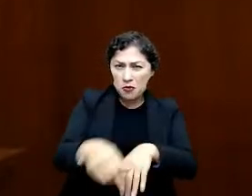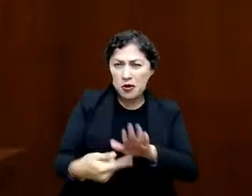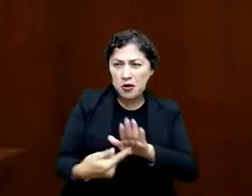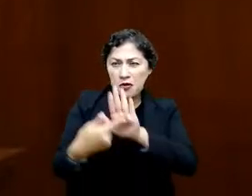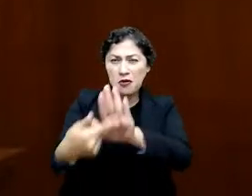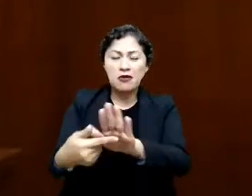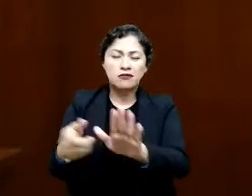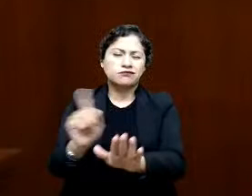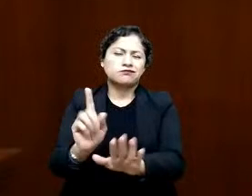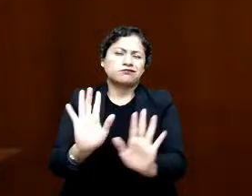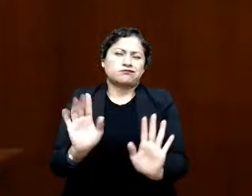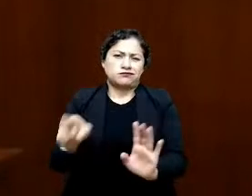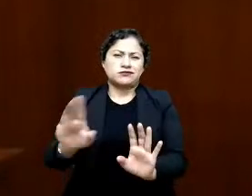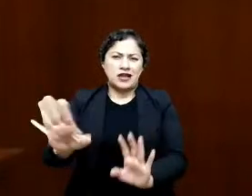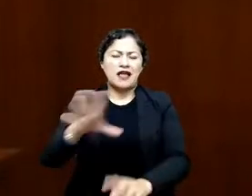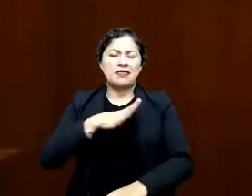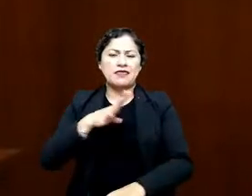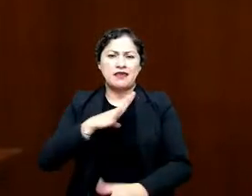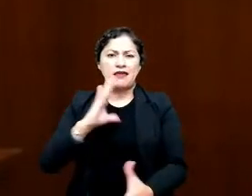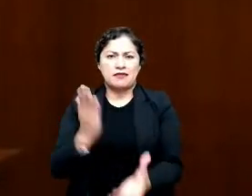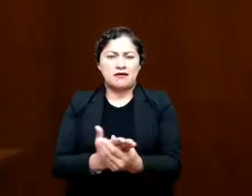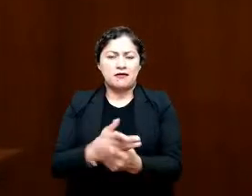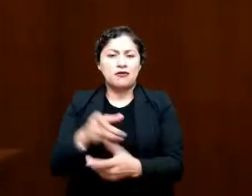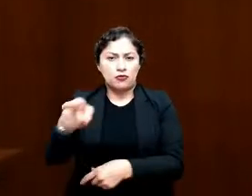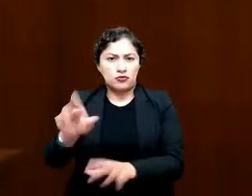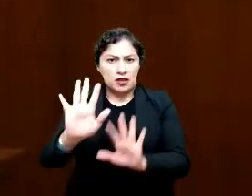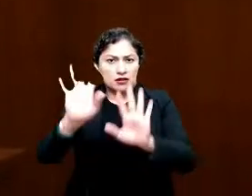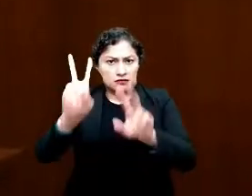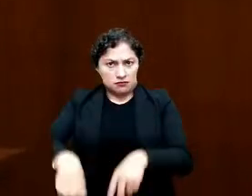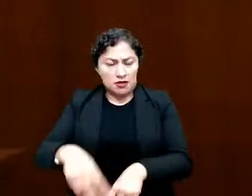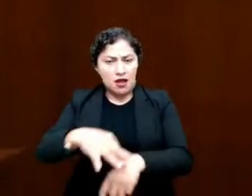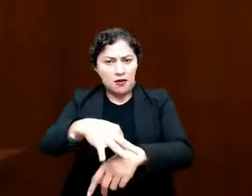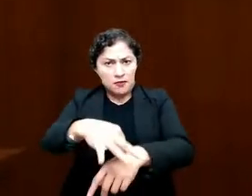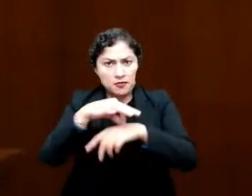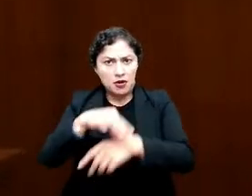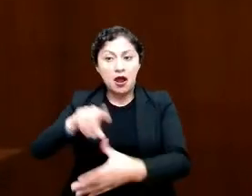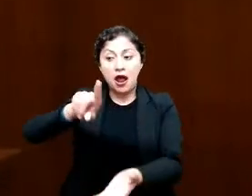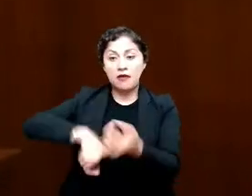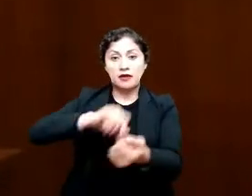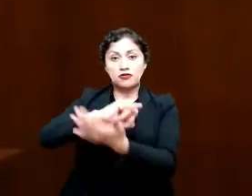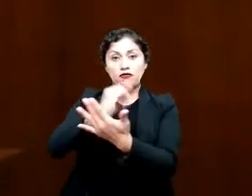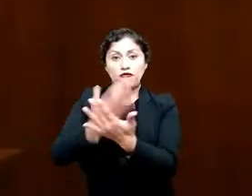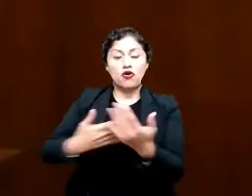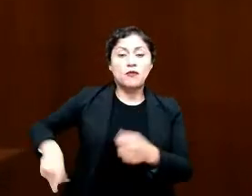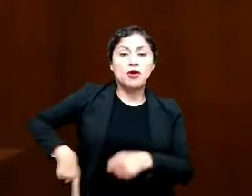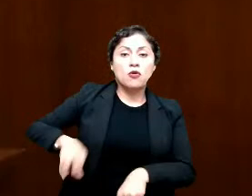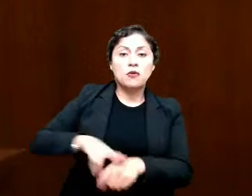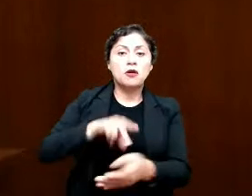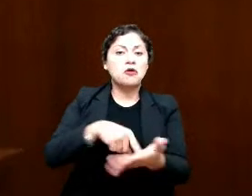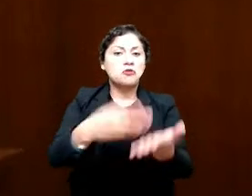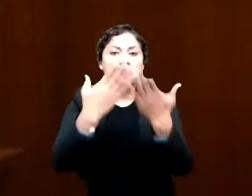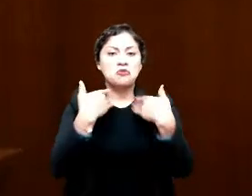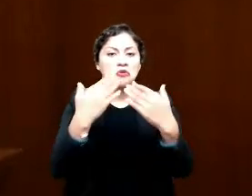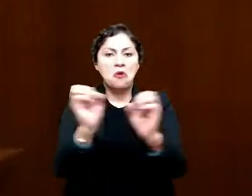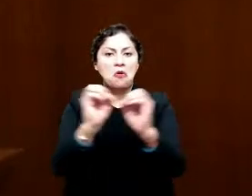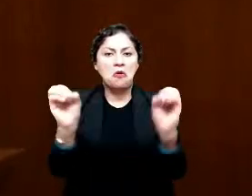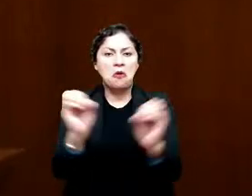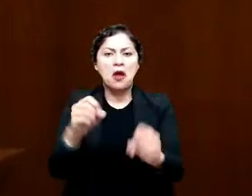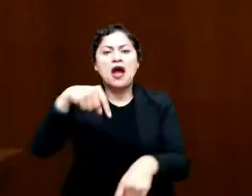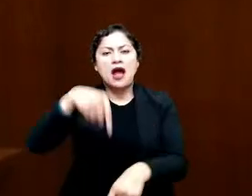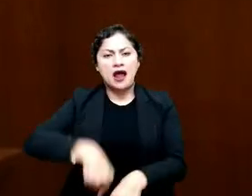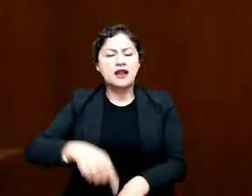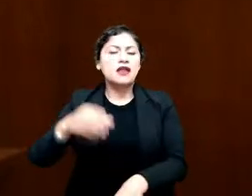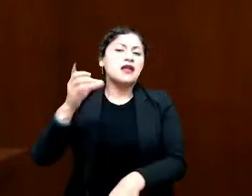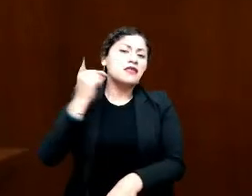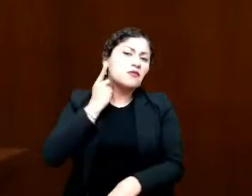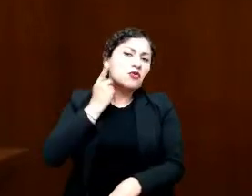señalado, y esas son las reales. Y esas no se dijeron en el informe del señor gobernador, pero aquí ya lo han dicho mis compañeras y